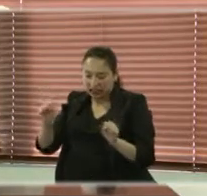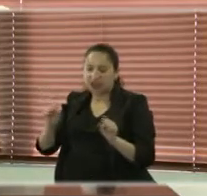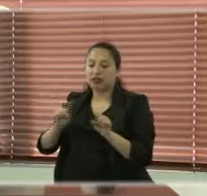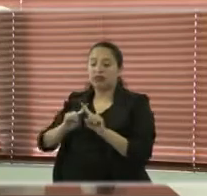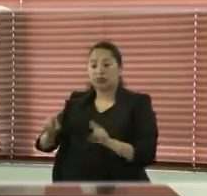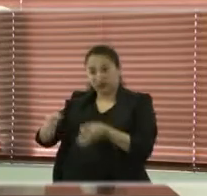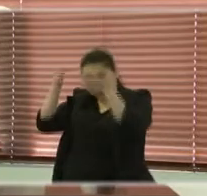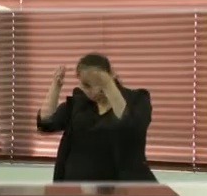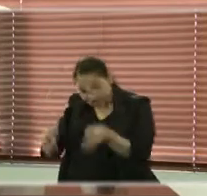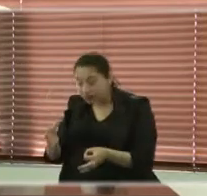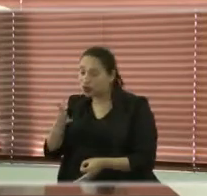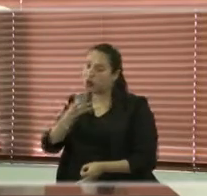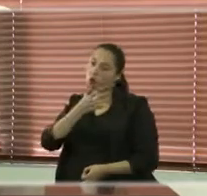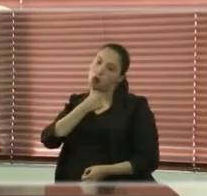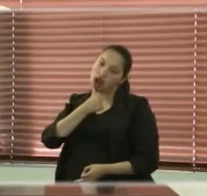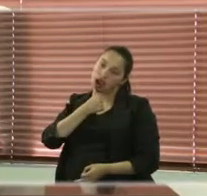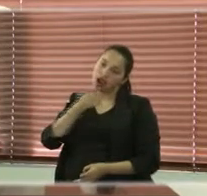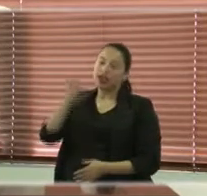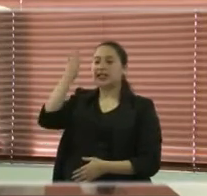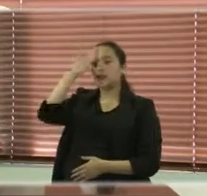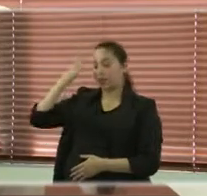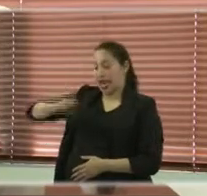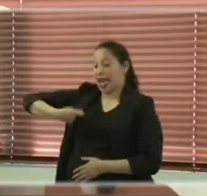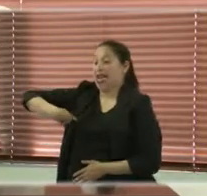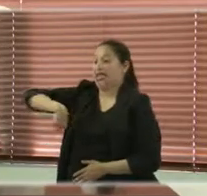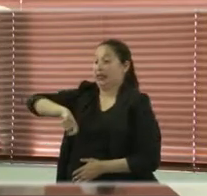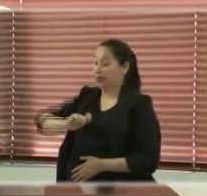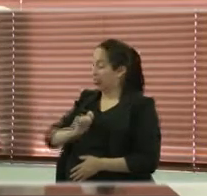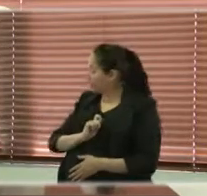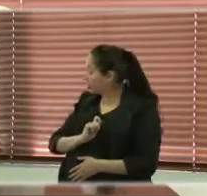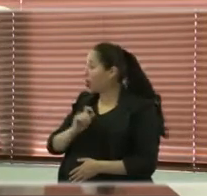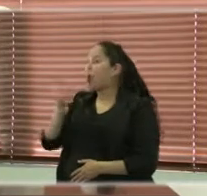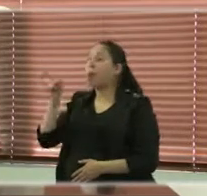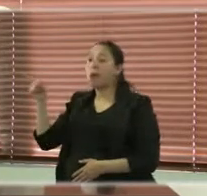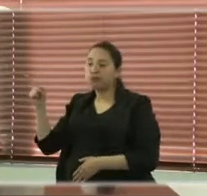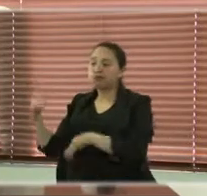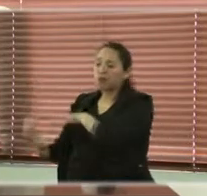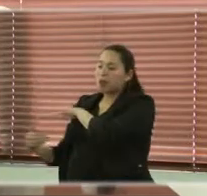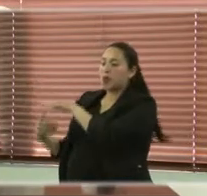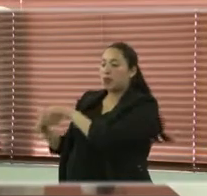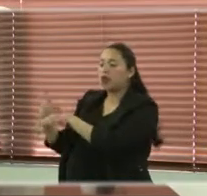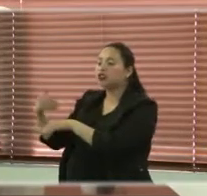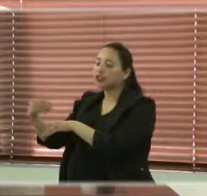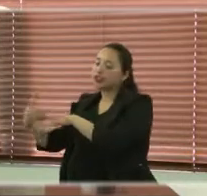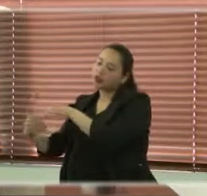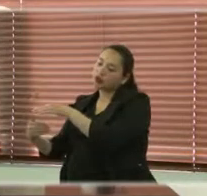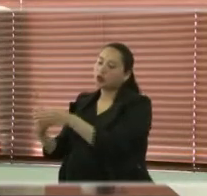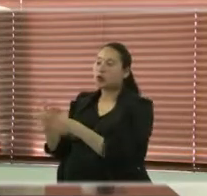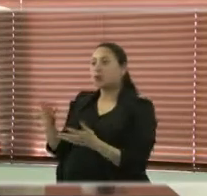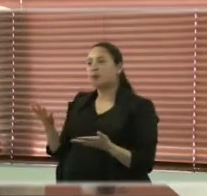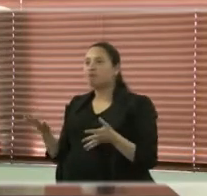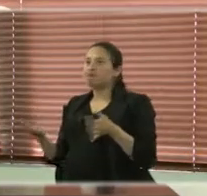en España incluso Aunque hay el proceso ha sido un poquito más